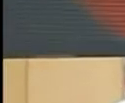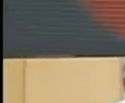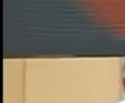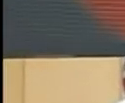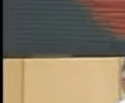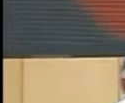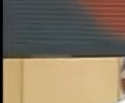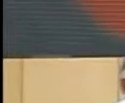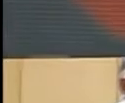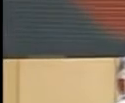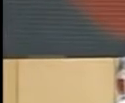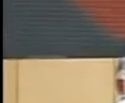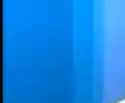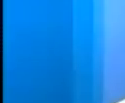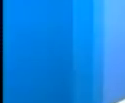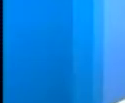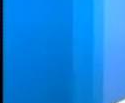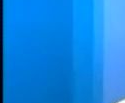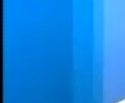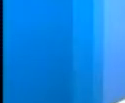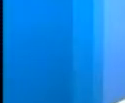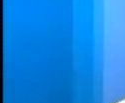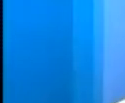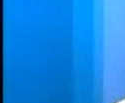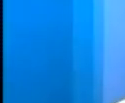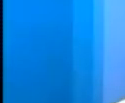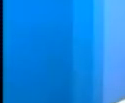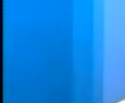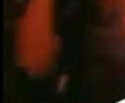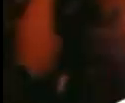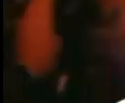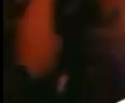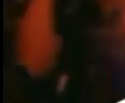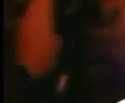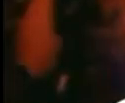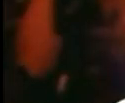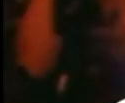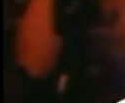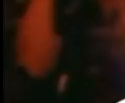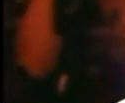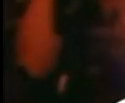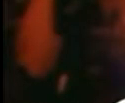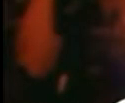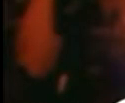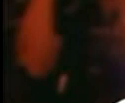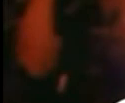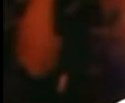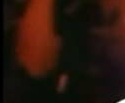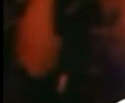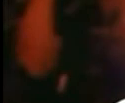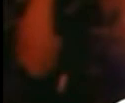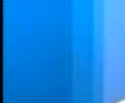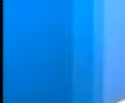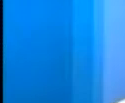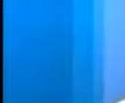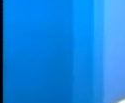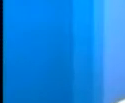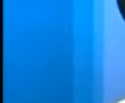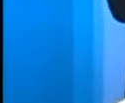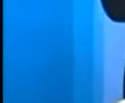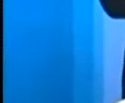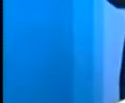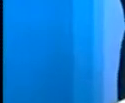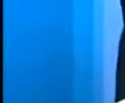la temporada. Este es el problema de ligar un título con una producción que hicieron ellas publicitaria. Esta es una producción publicitaria. Ah.